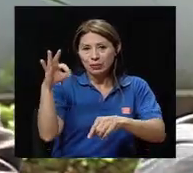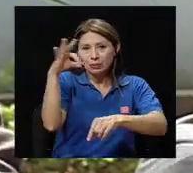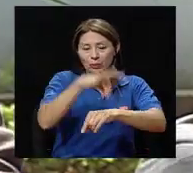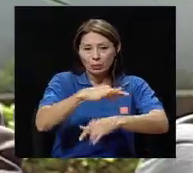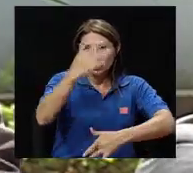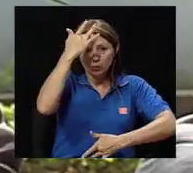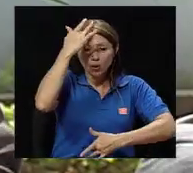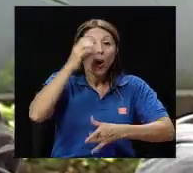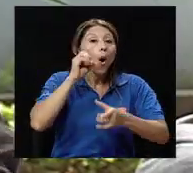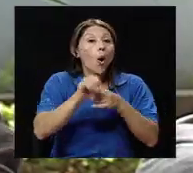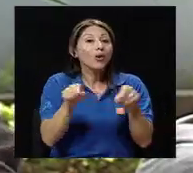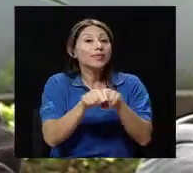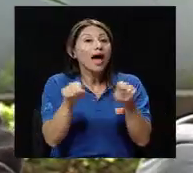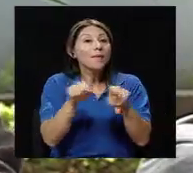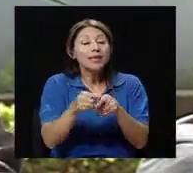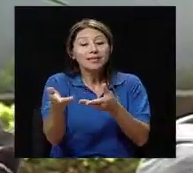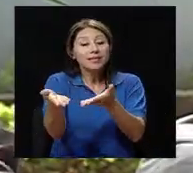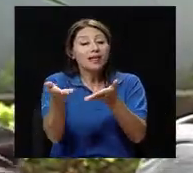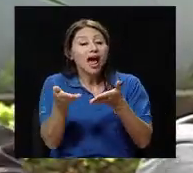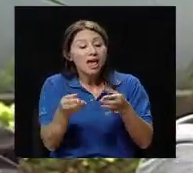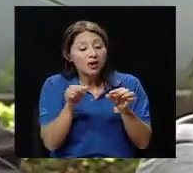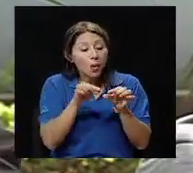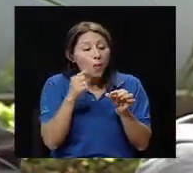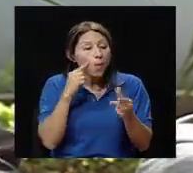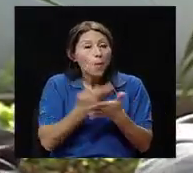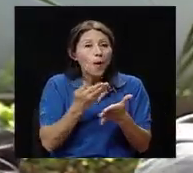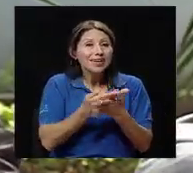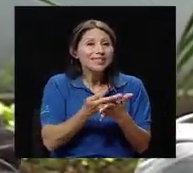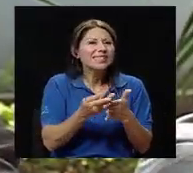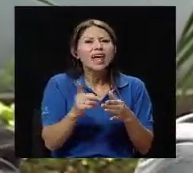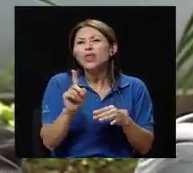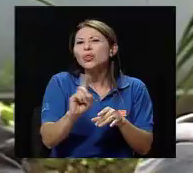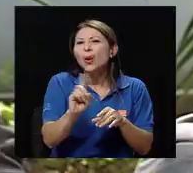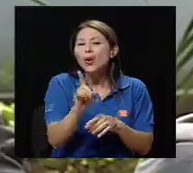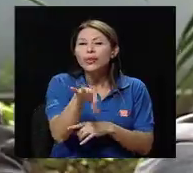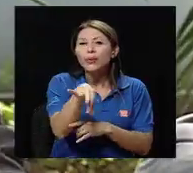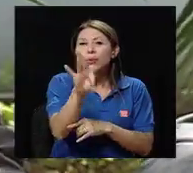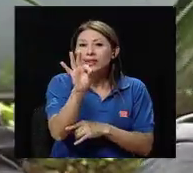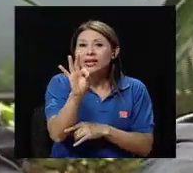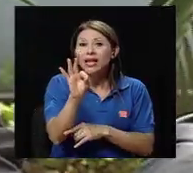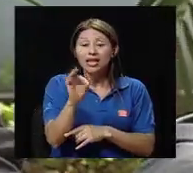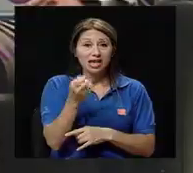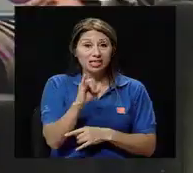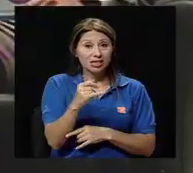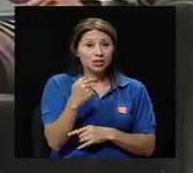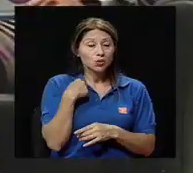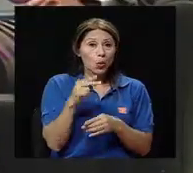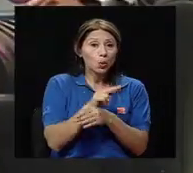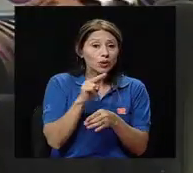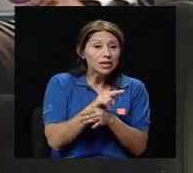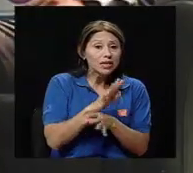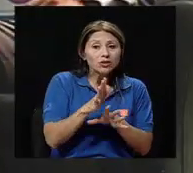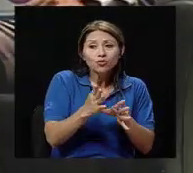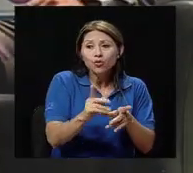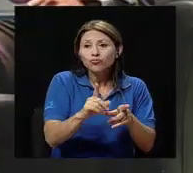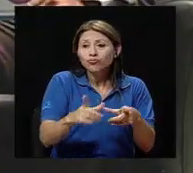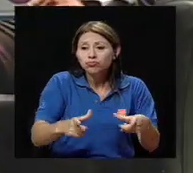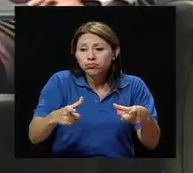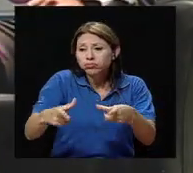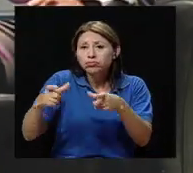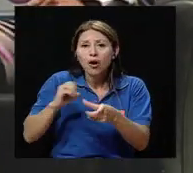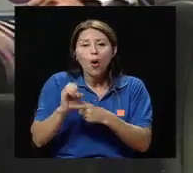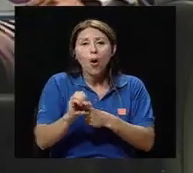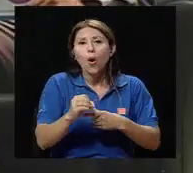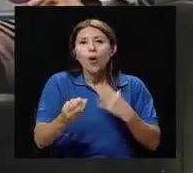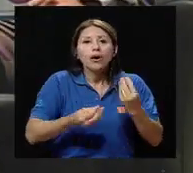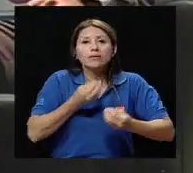y demás, se toma acciones, por ejemplo, si utilizo abate de ser necesario, si basta con voltar criaderos, o si eventualmente yo podría tener a